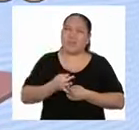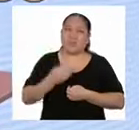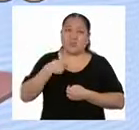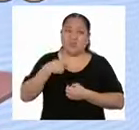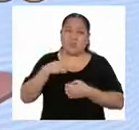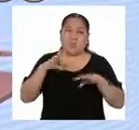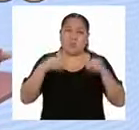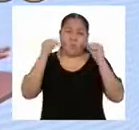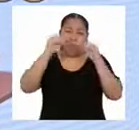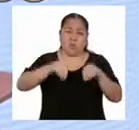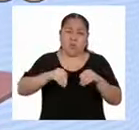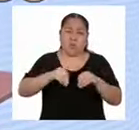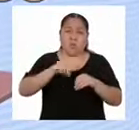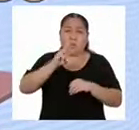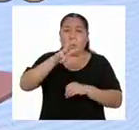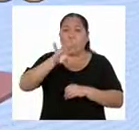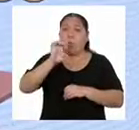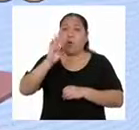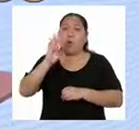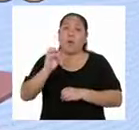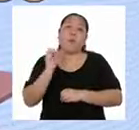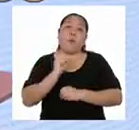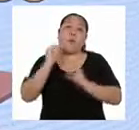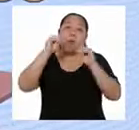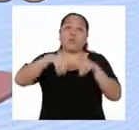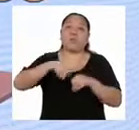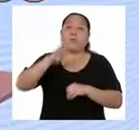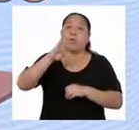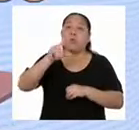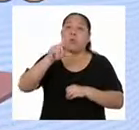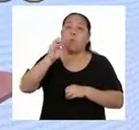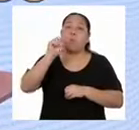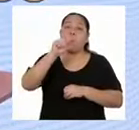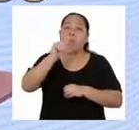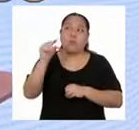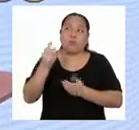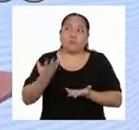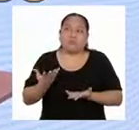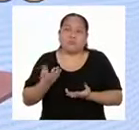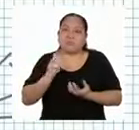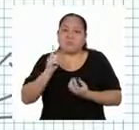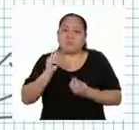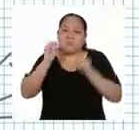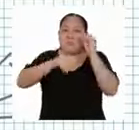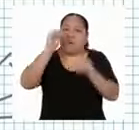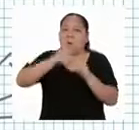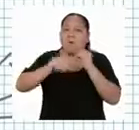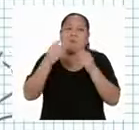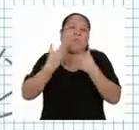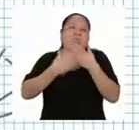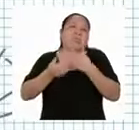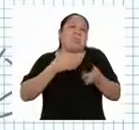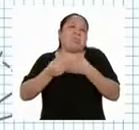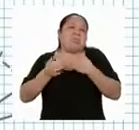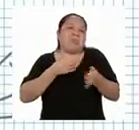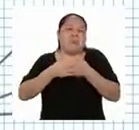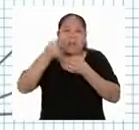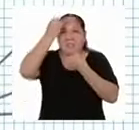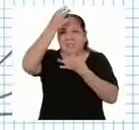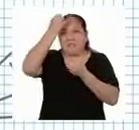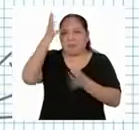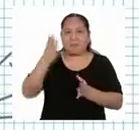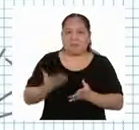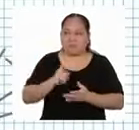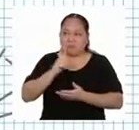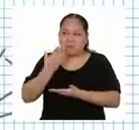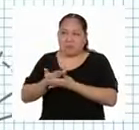una página web o un blog y publicar cualquier tipo de información sin corroborar nada. ¿Te das cuenta? Pero